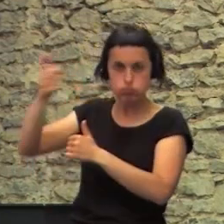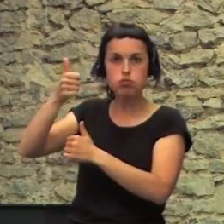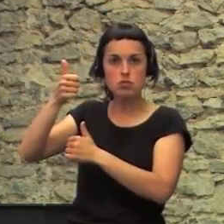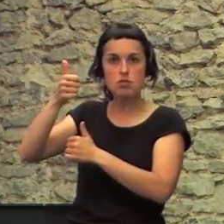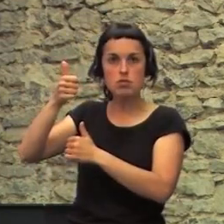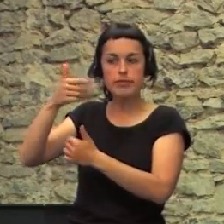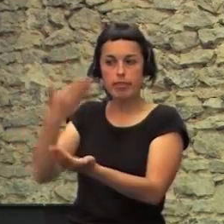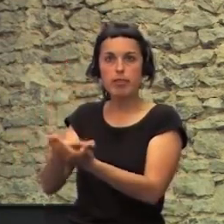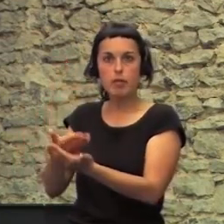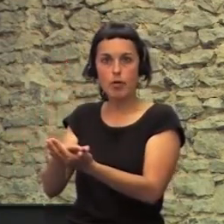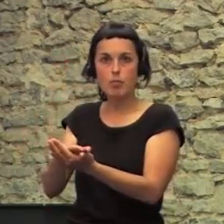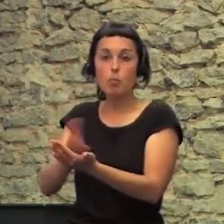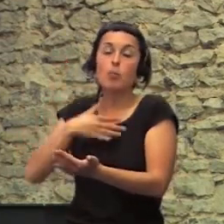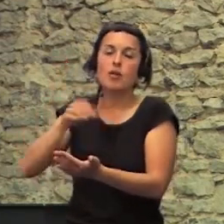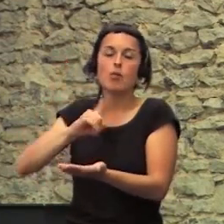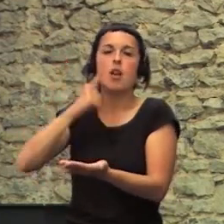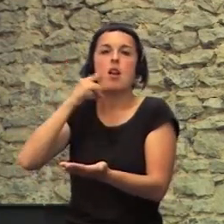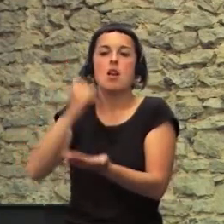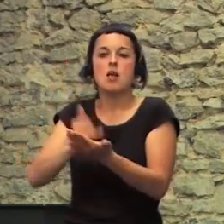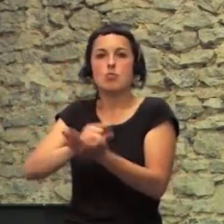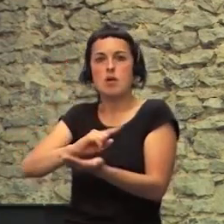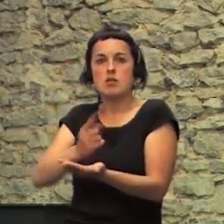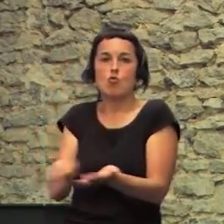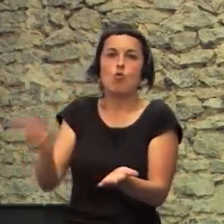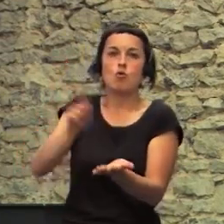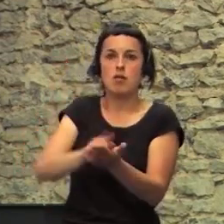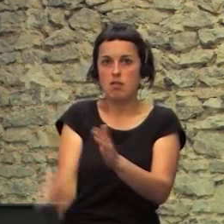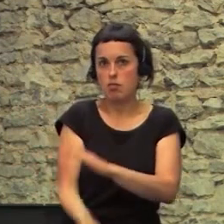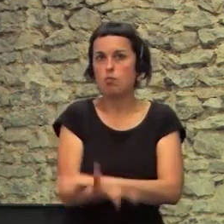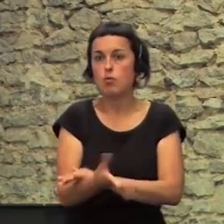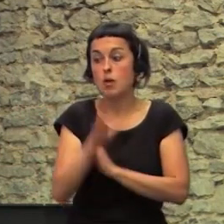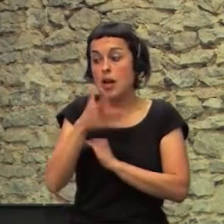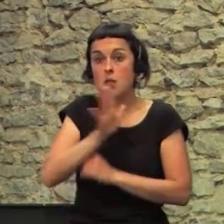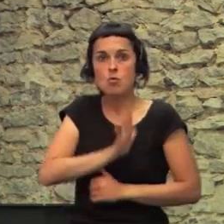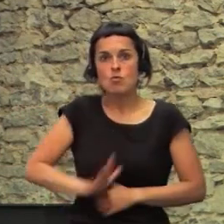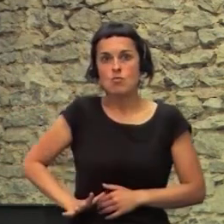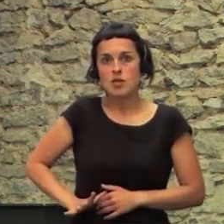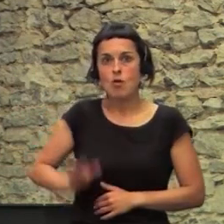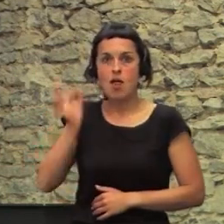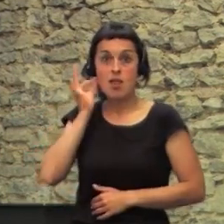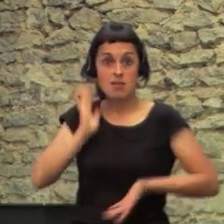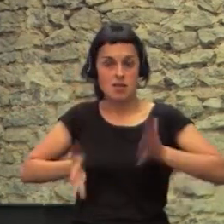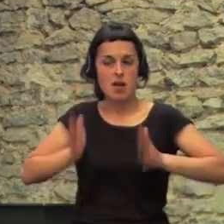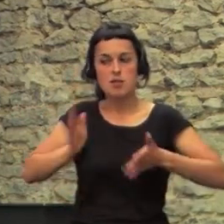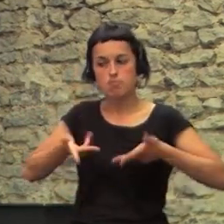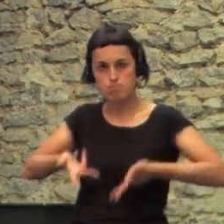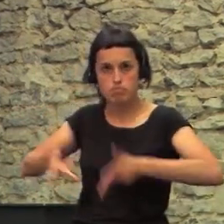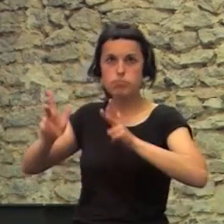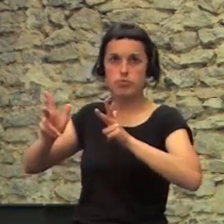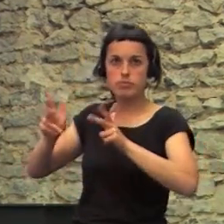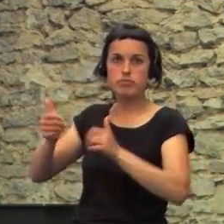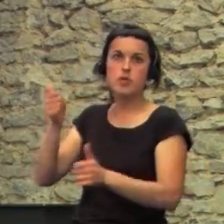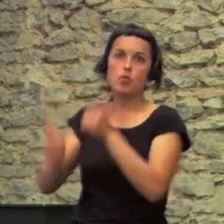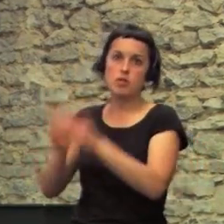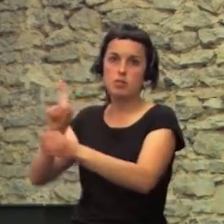a instaurar las pruebas. De momento le han dejado competir a esta atleta. Y bueno, todo esto era una